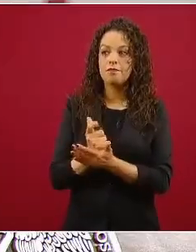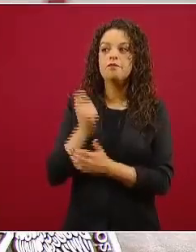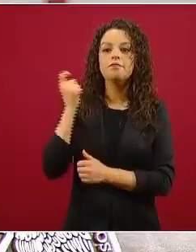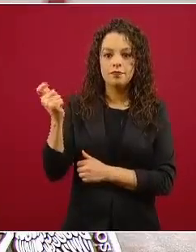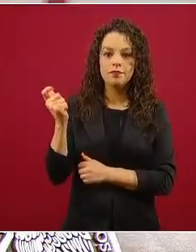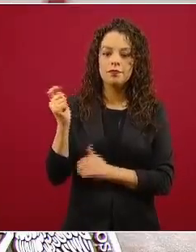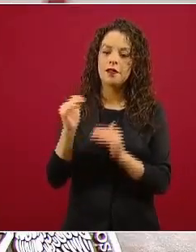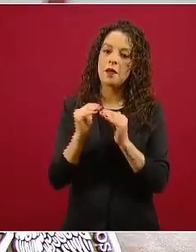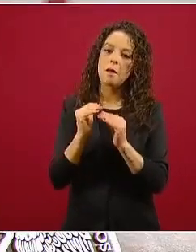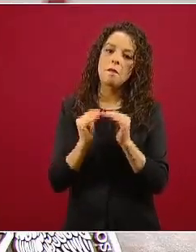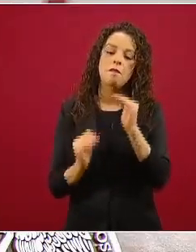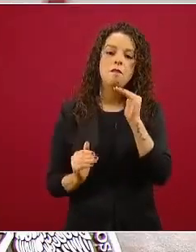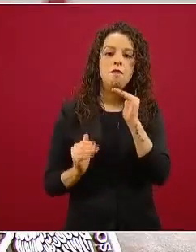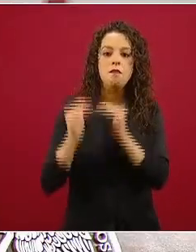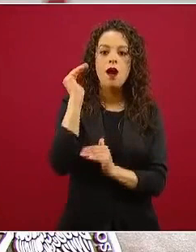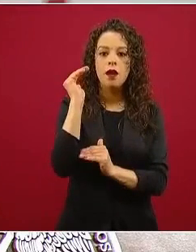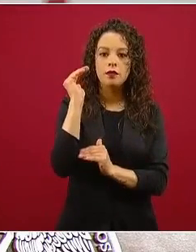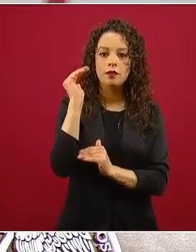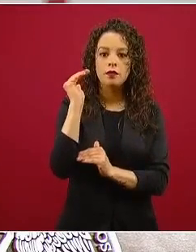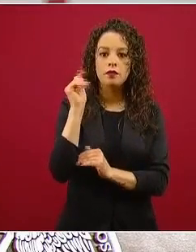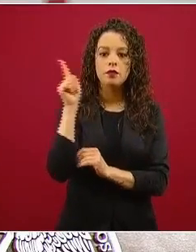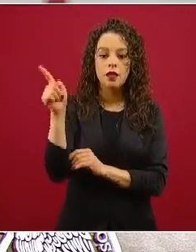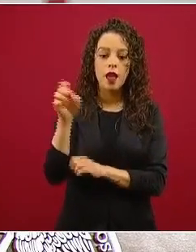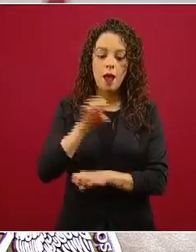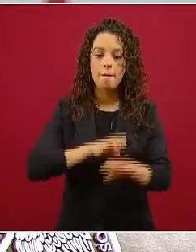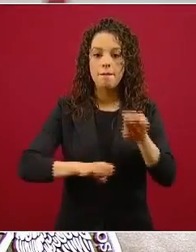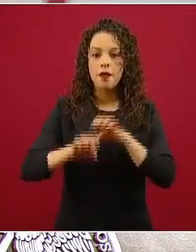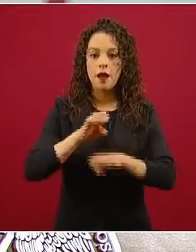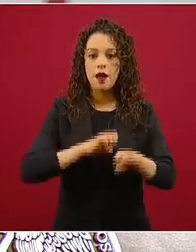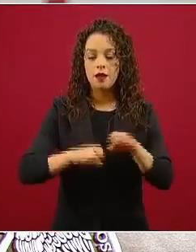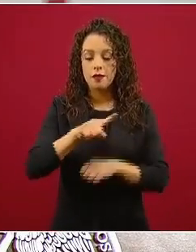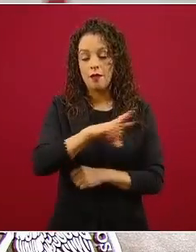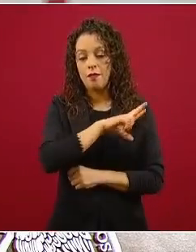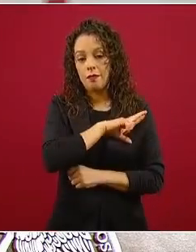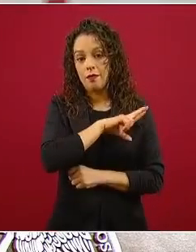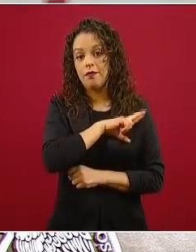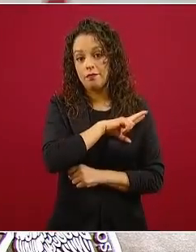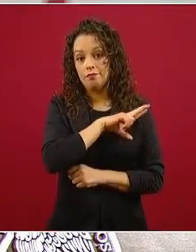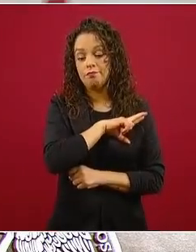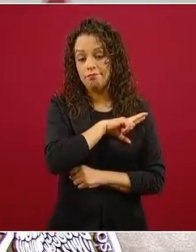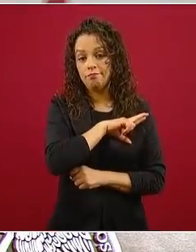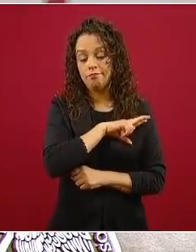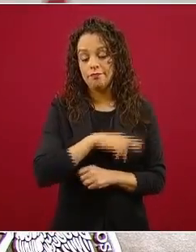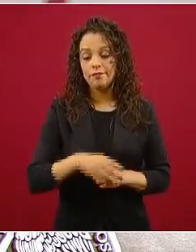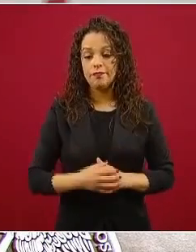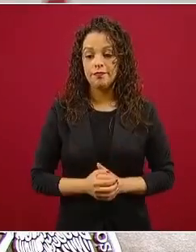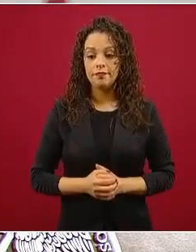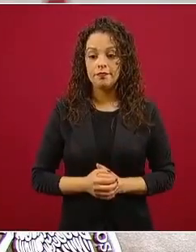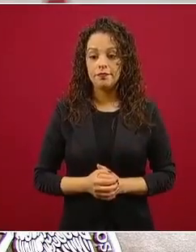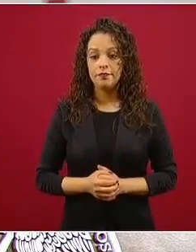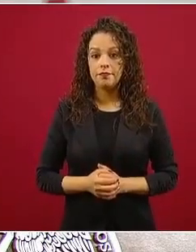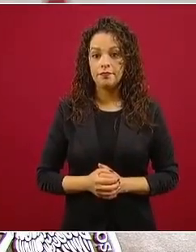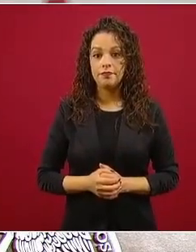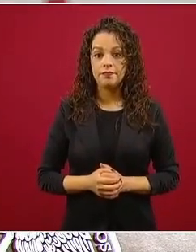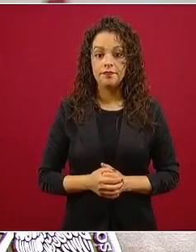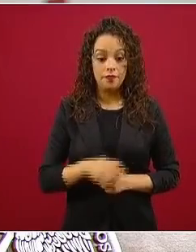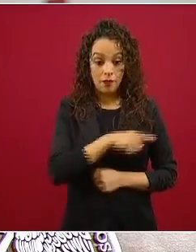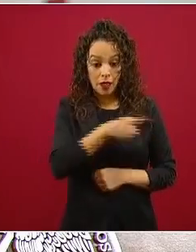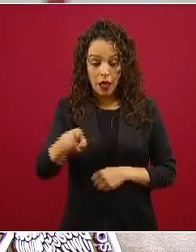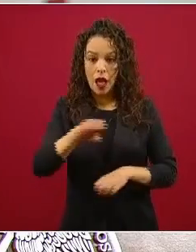a las empresas particulares. la mayoría empresas extranjeras